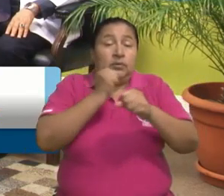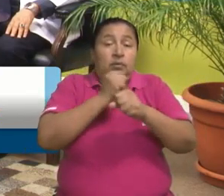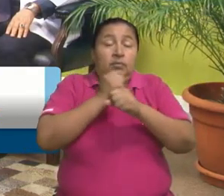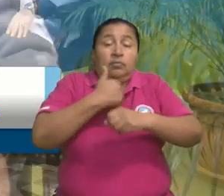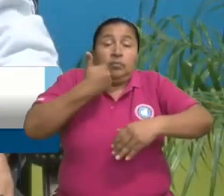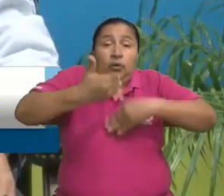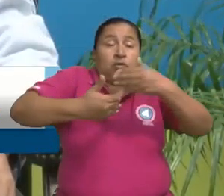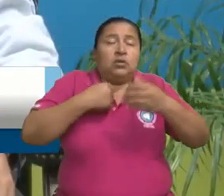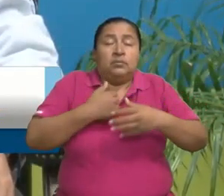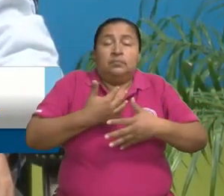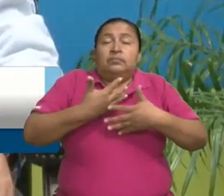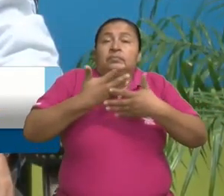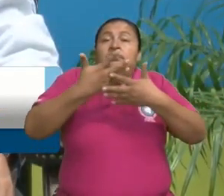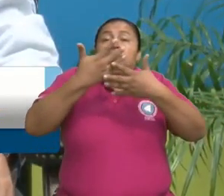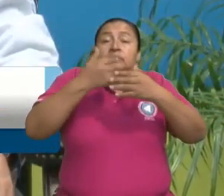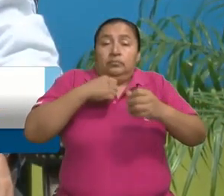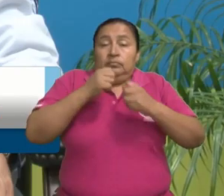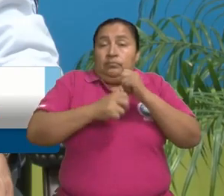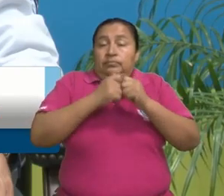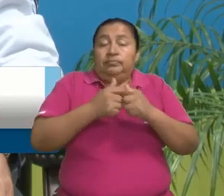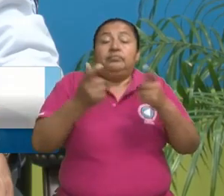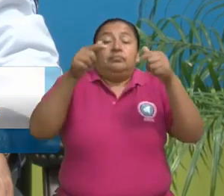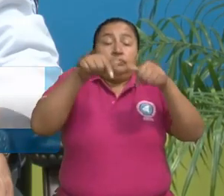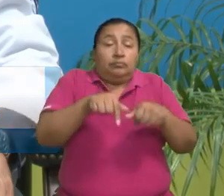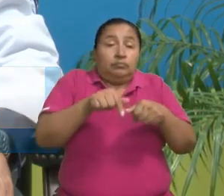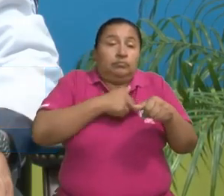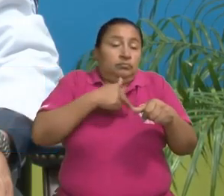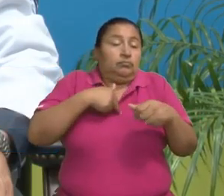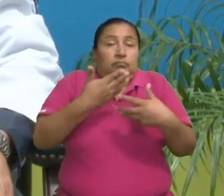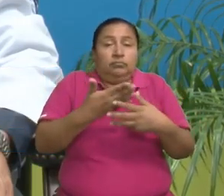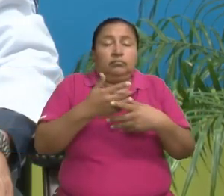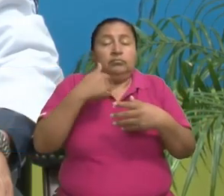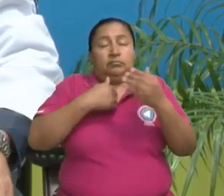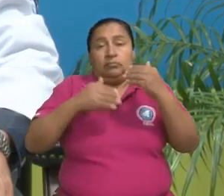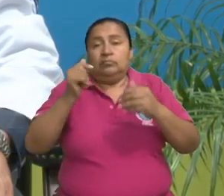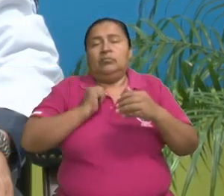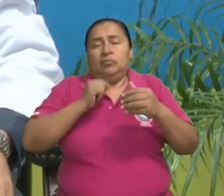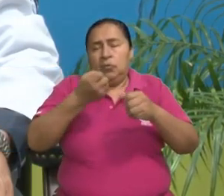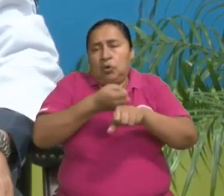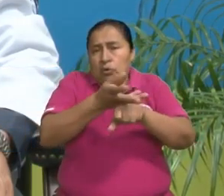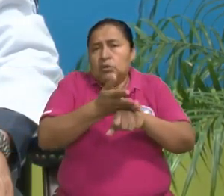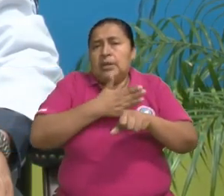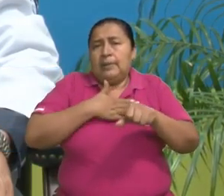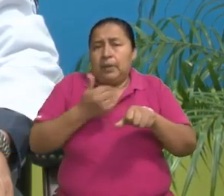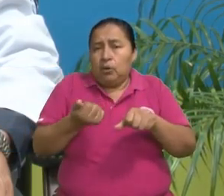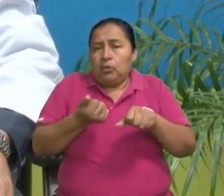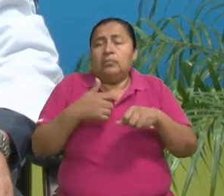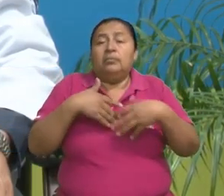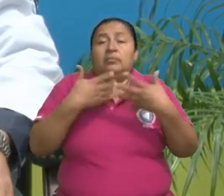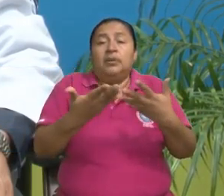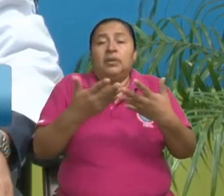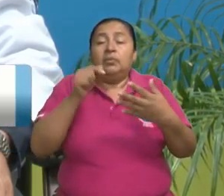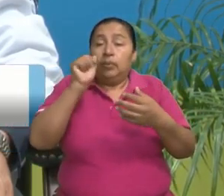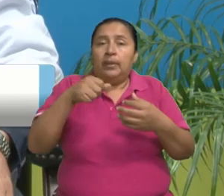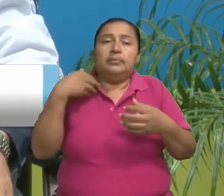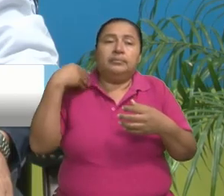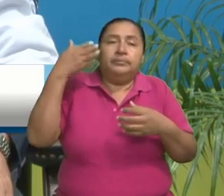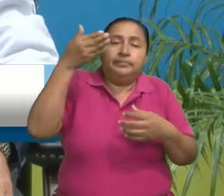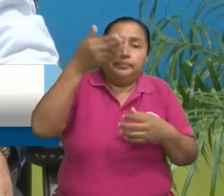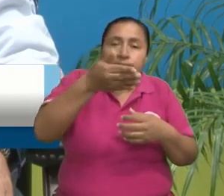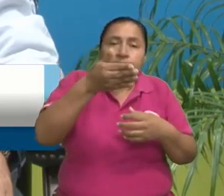proceso respiratorio en este caso es lo más recomendable es de que éste acuda